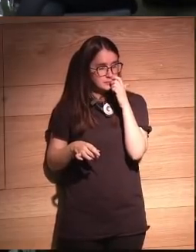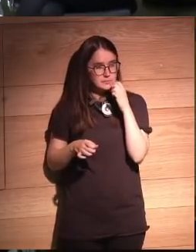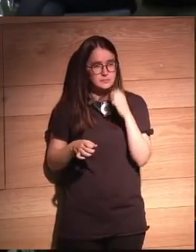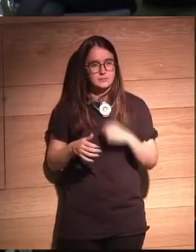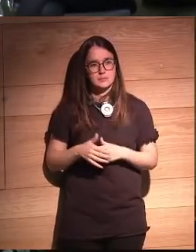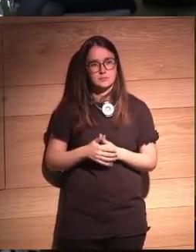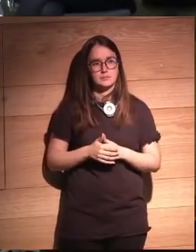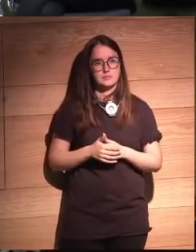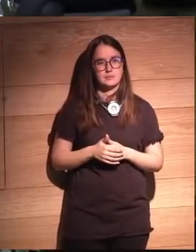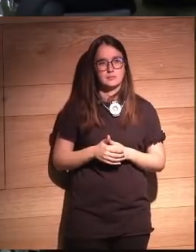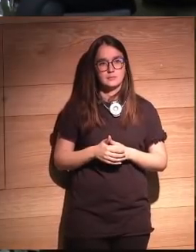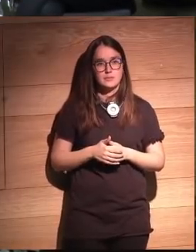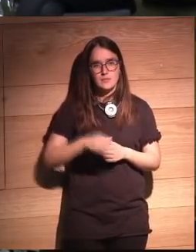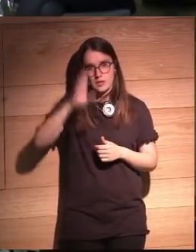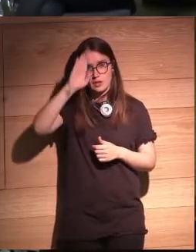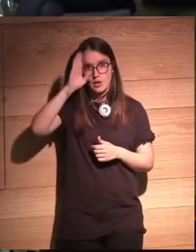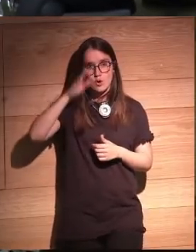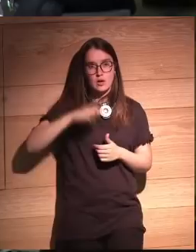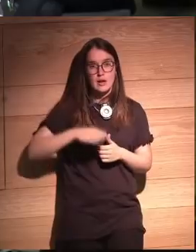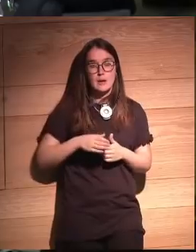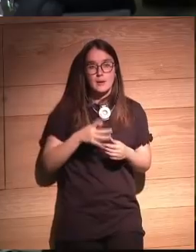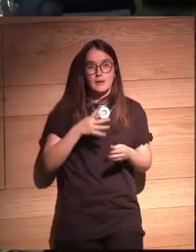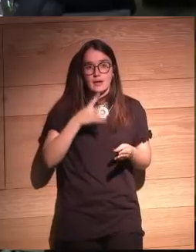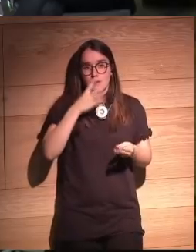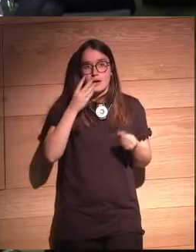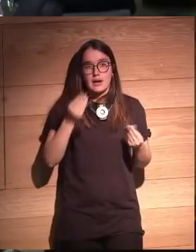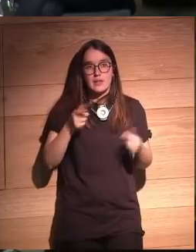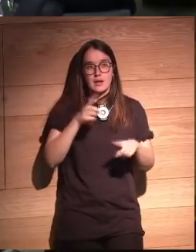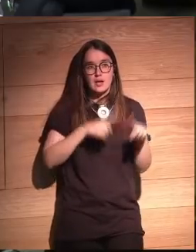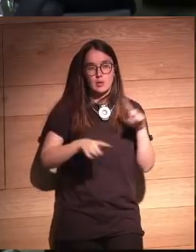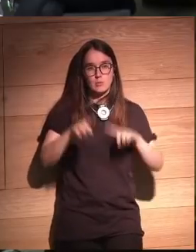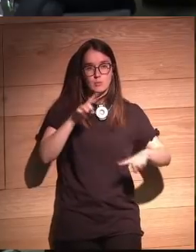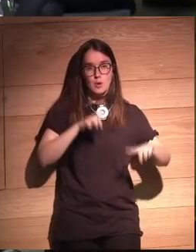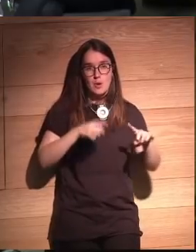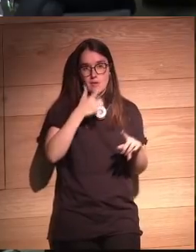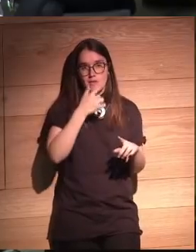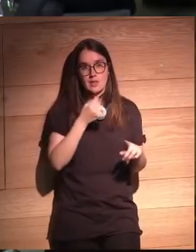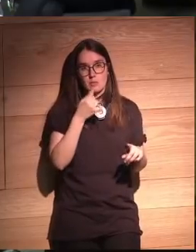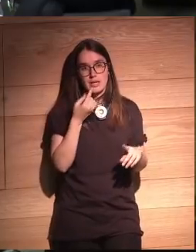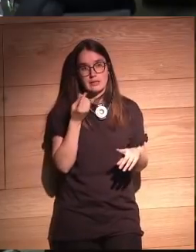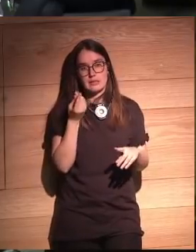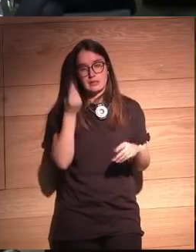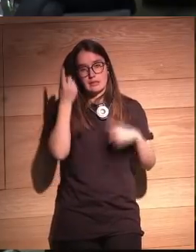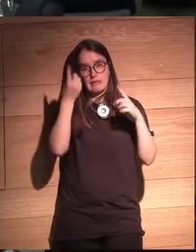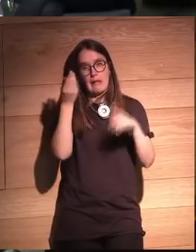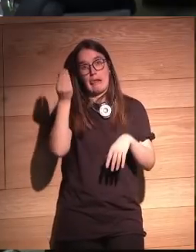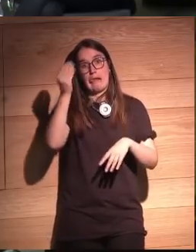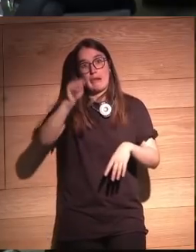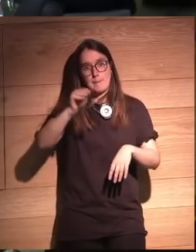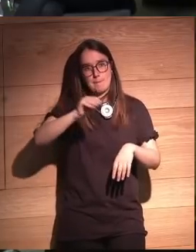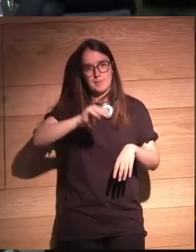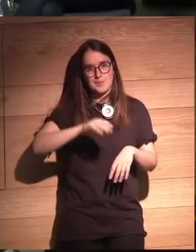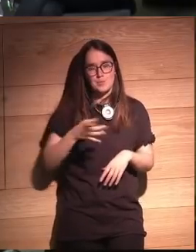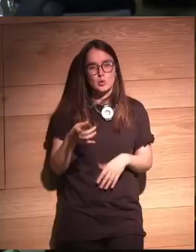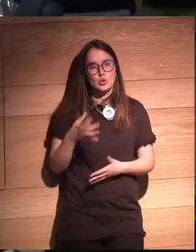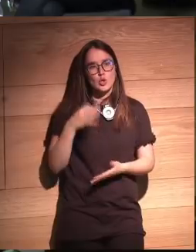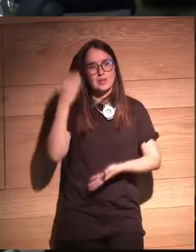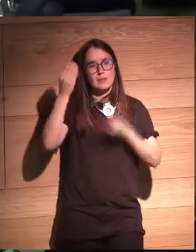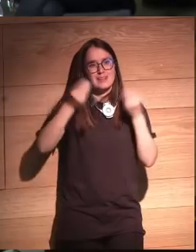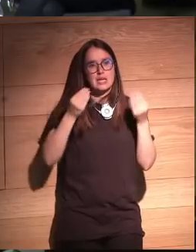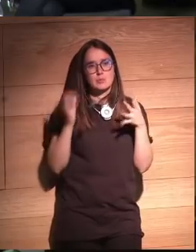Bueno, hola. Parece que el problema es sencillo, así que voy a complicarlo un poco más. ¿Dónde creéis que puede surgir